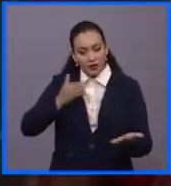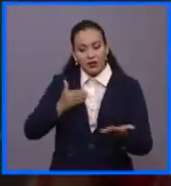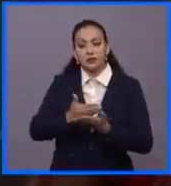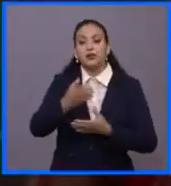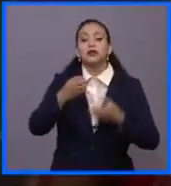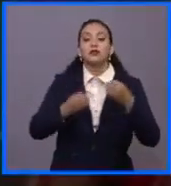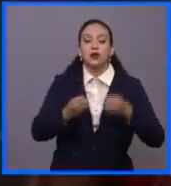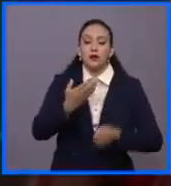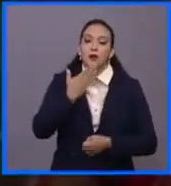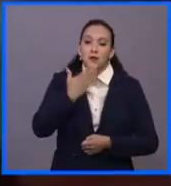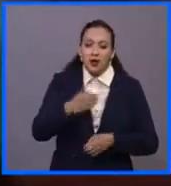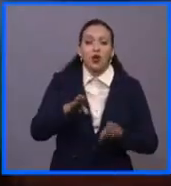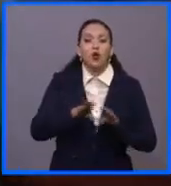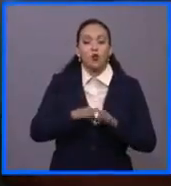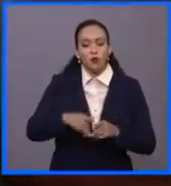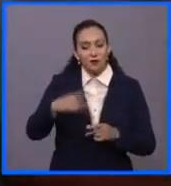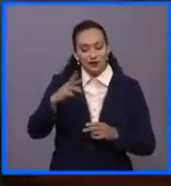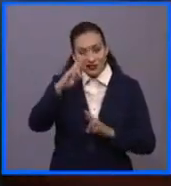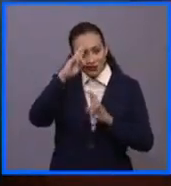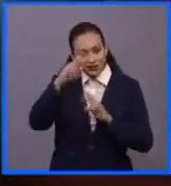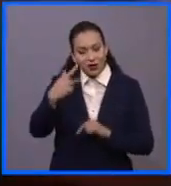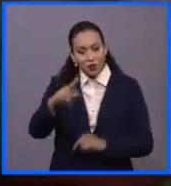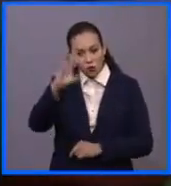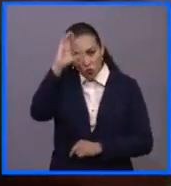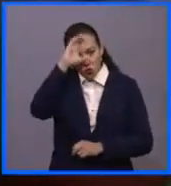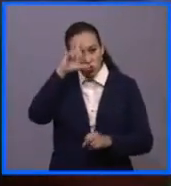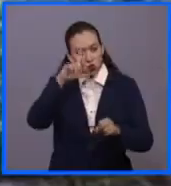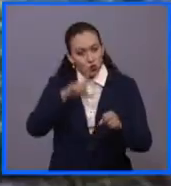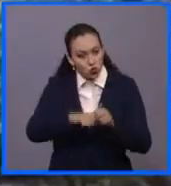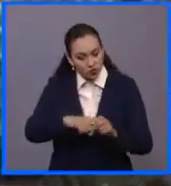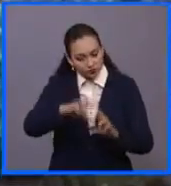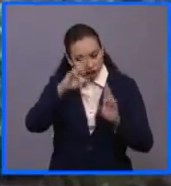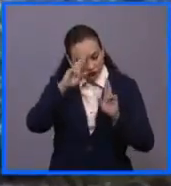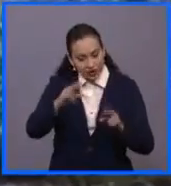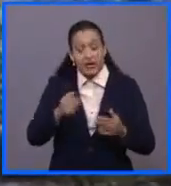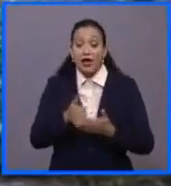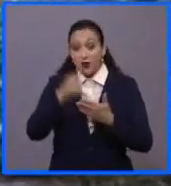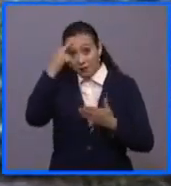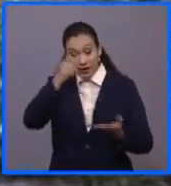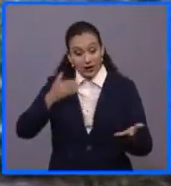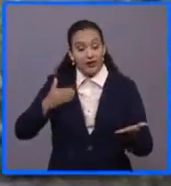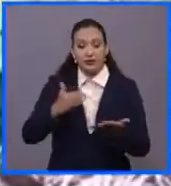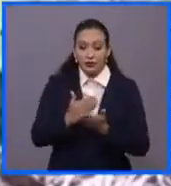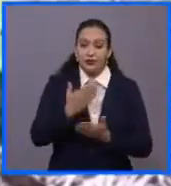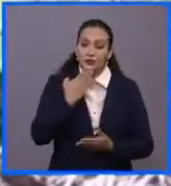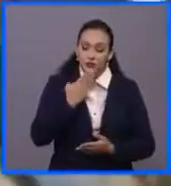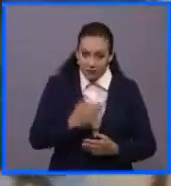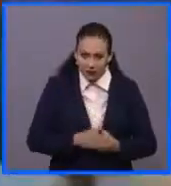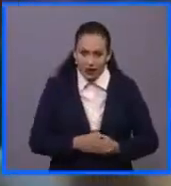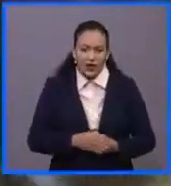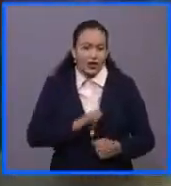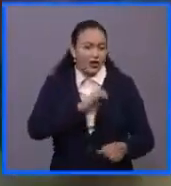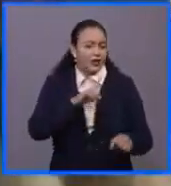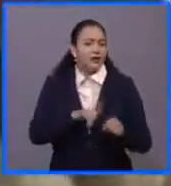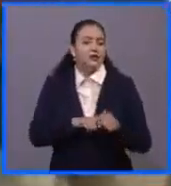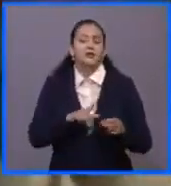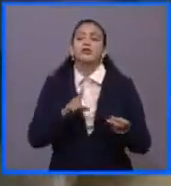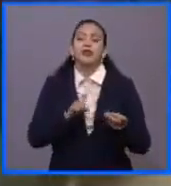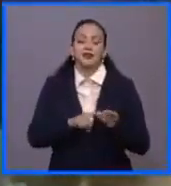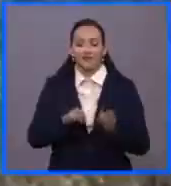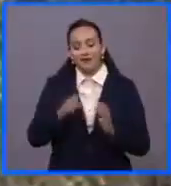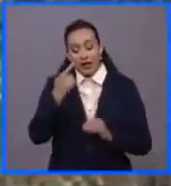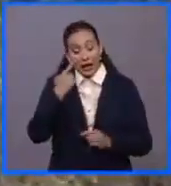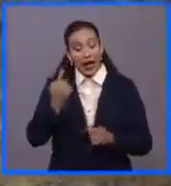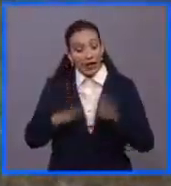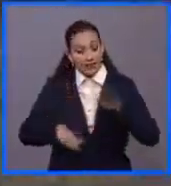de manera culturalmente coherente, receptiva, accesible y eficaz, en particular en contextos donde los